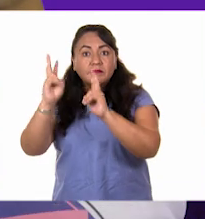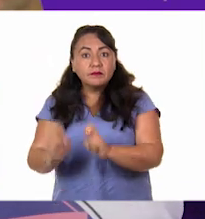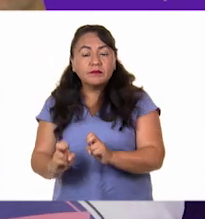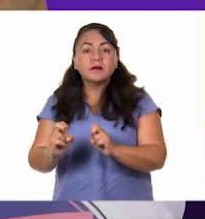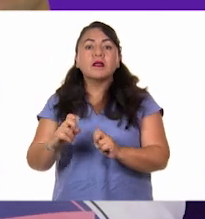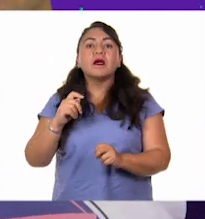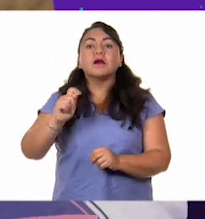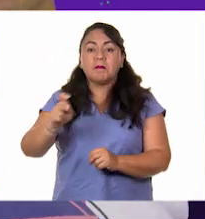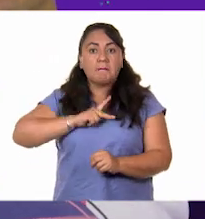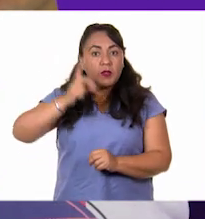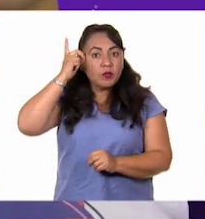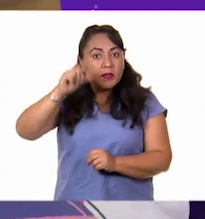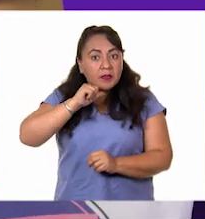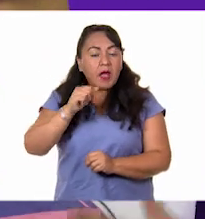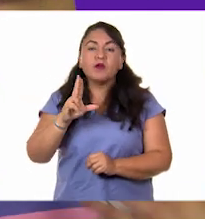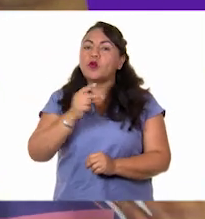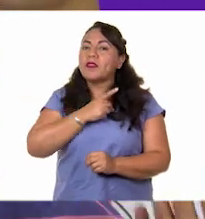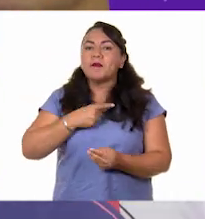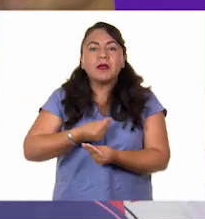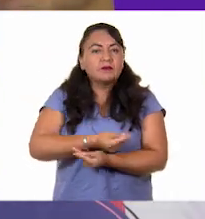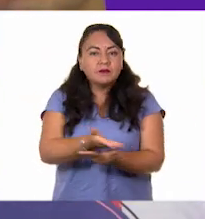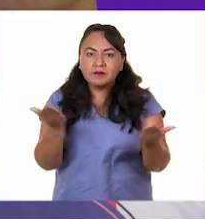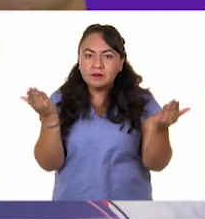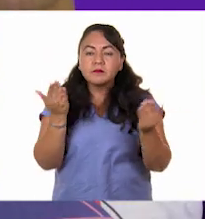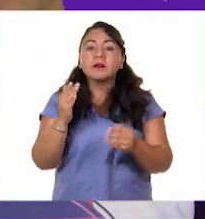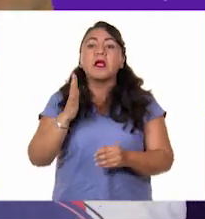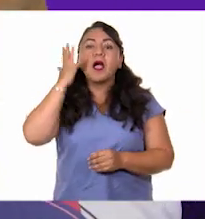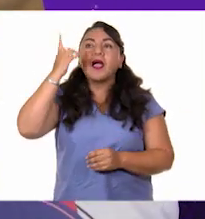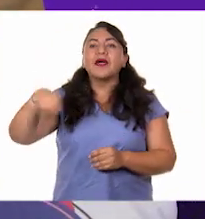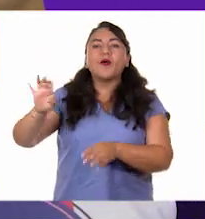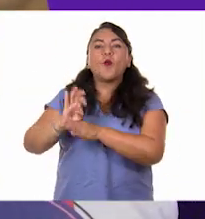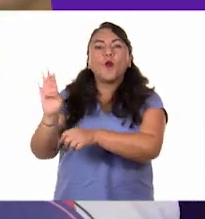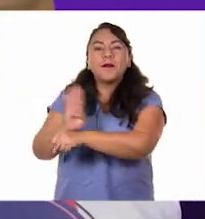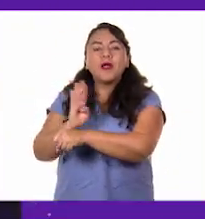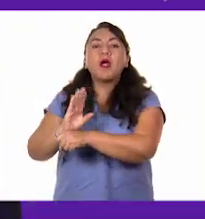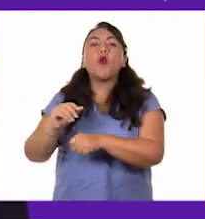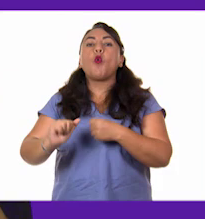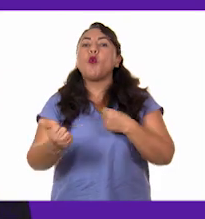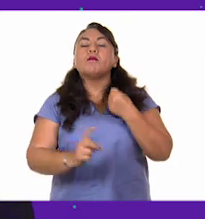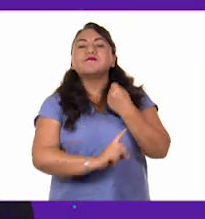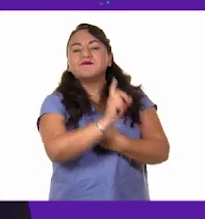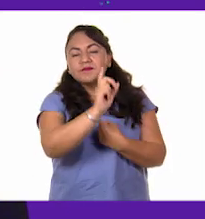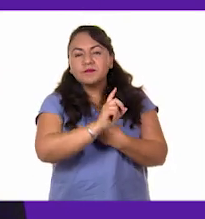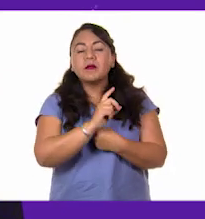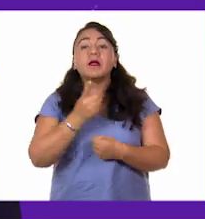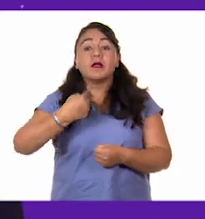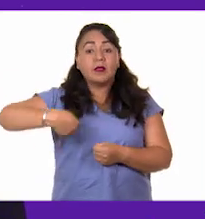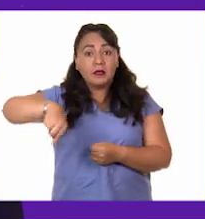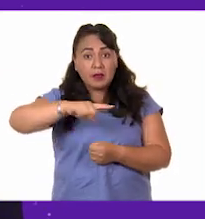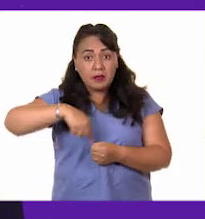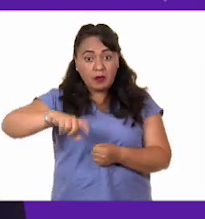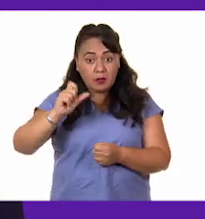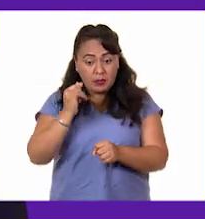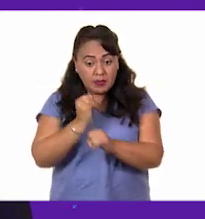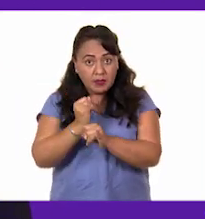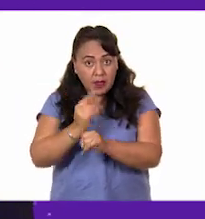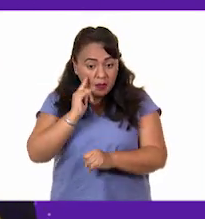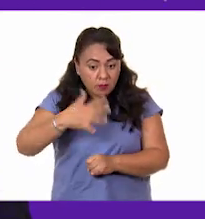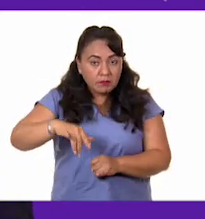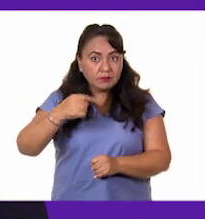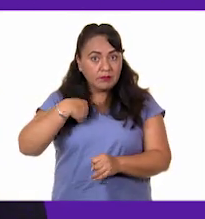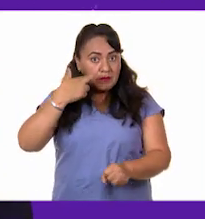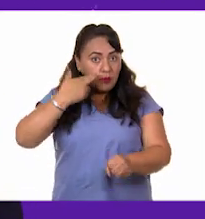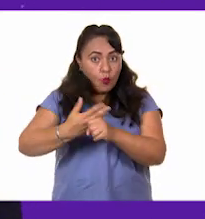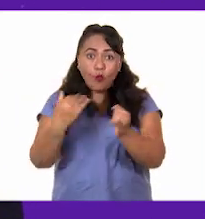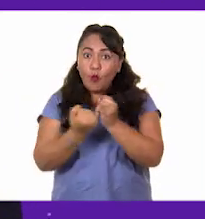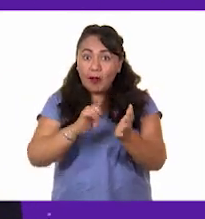cual evitará que algunas personas se beneficien y perjudiquen a otras. Al navegar por internet, un cibernauta responsable como